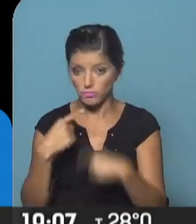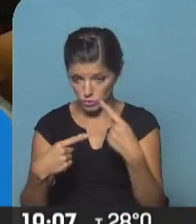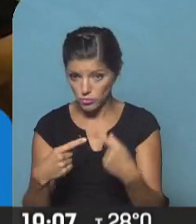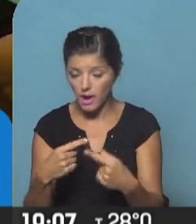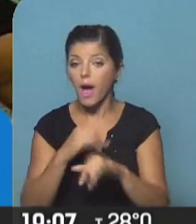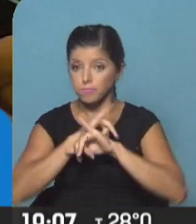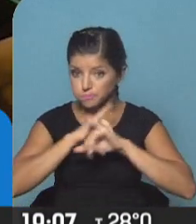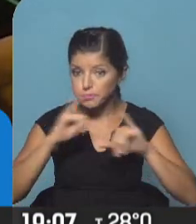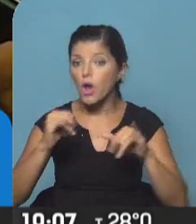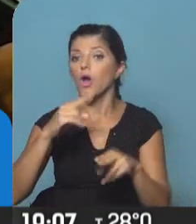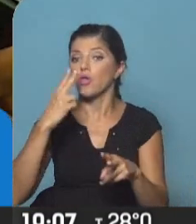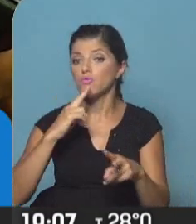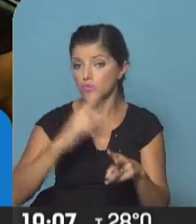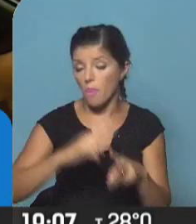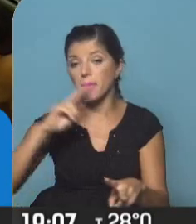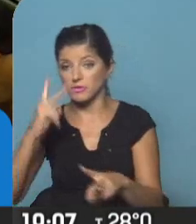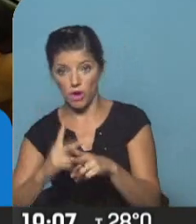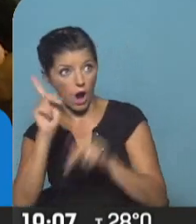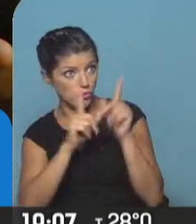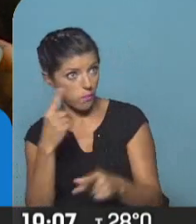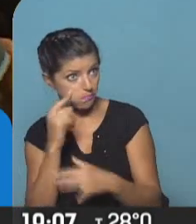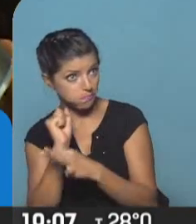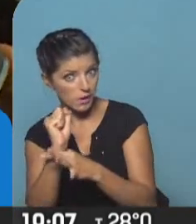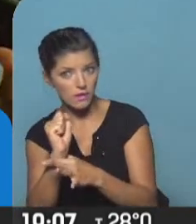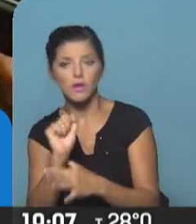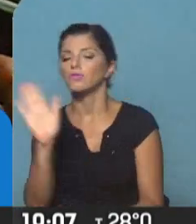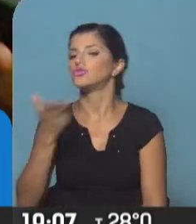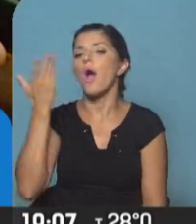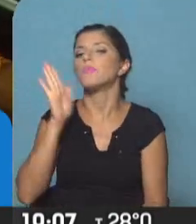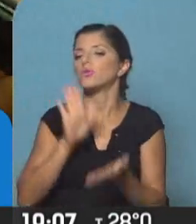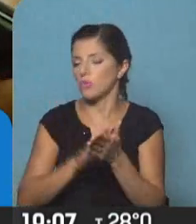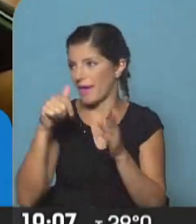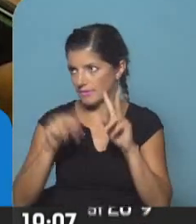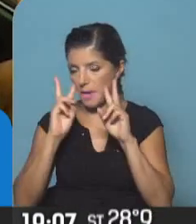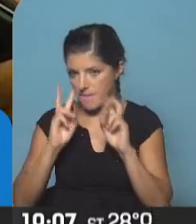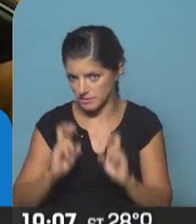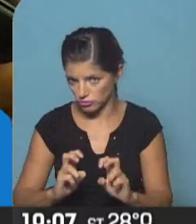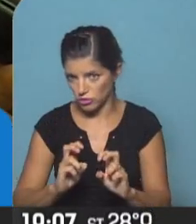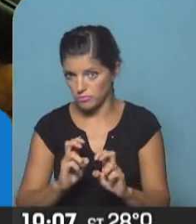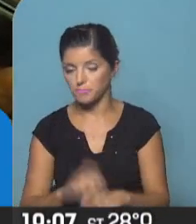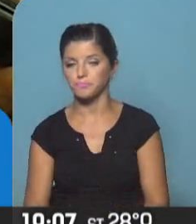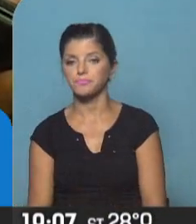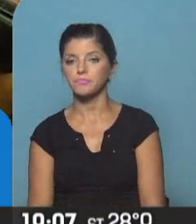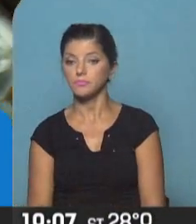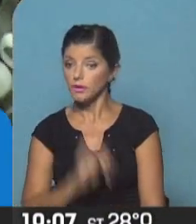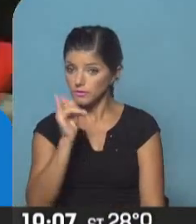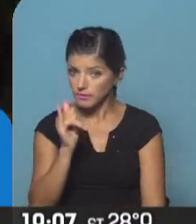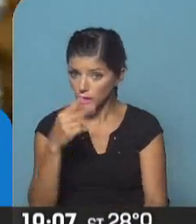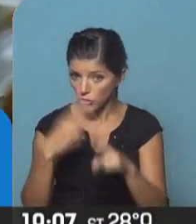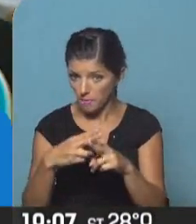Está circulando, incluso de gente famosa. No, yo voy a hablar de lo que tengo en la causa. Sí, que tenemos más nombres.